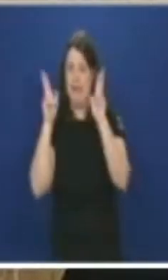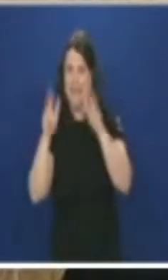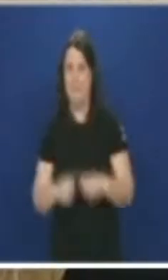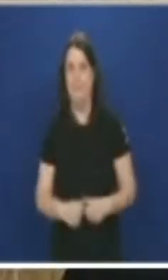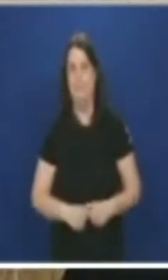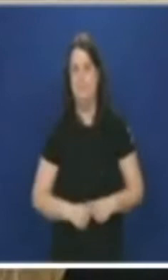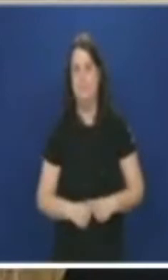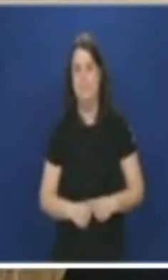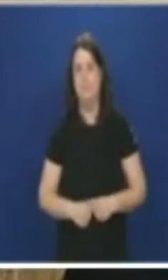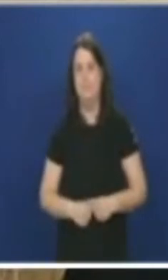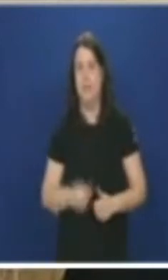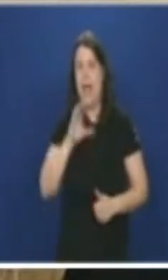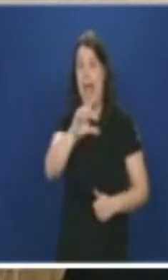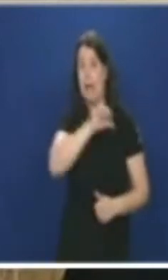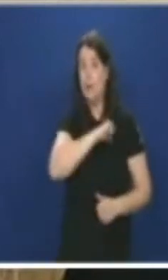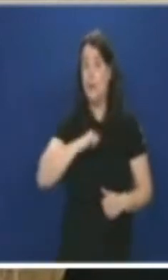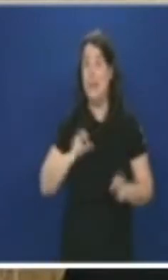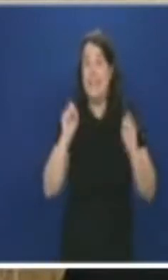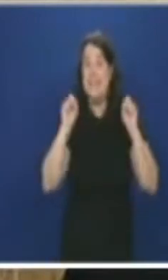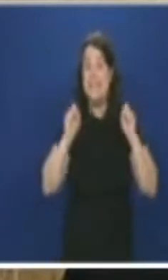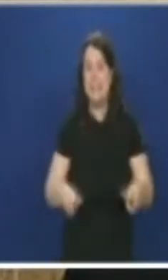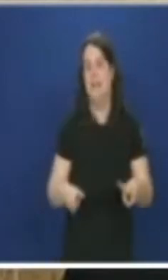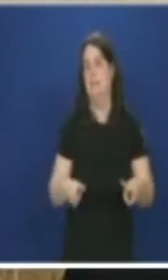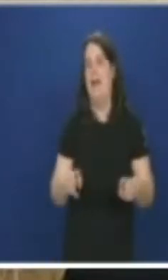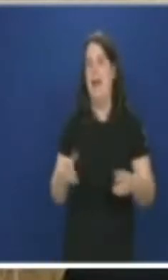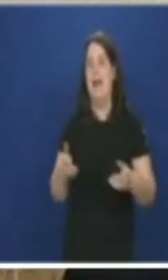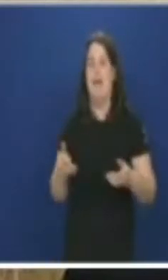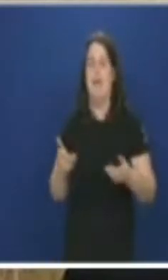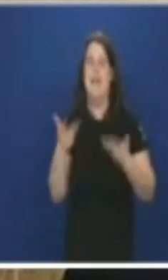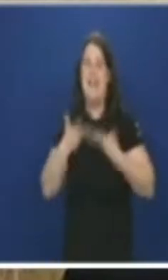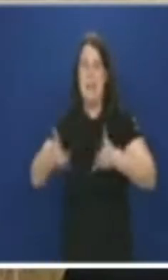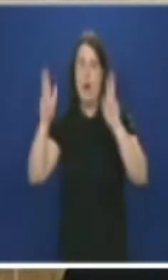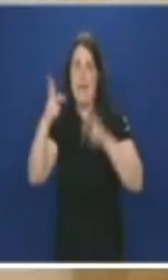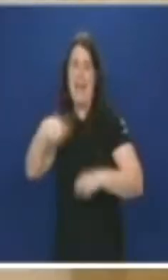as autonomías, a democracia española tería nacido